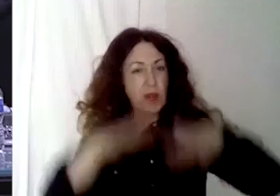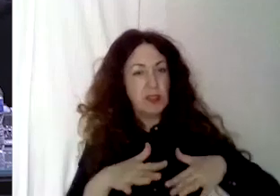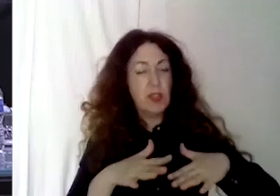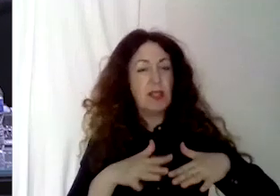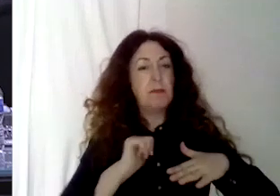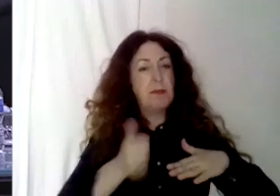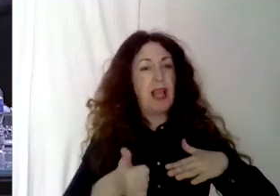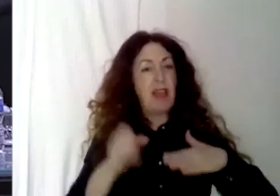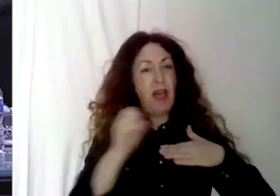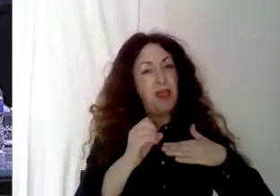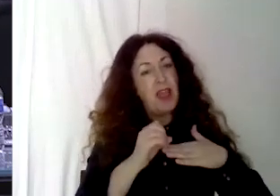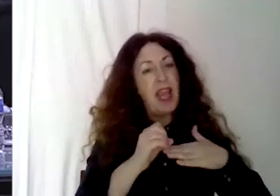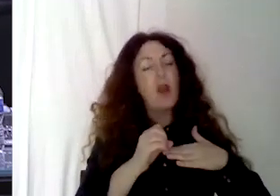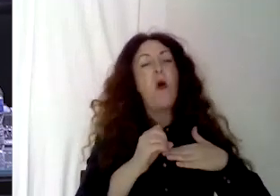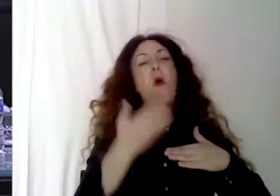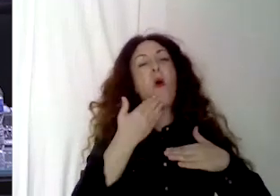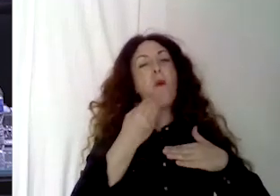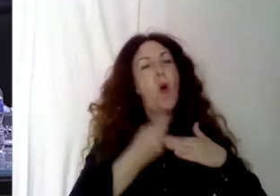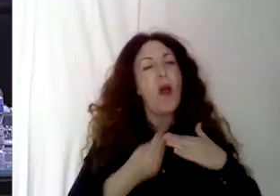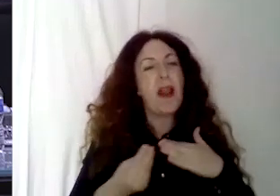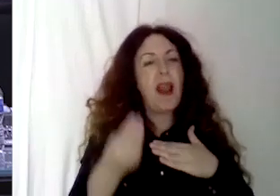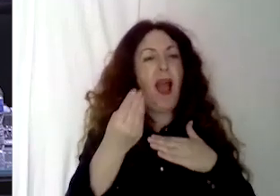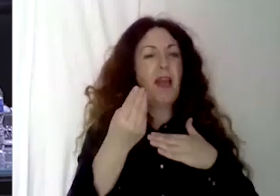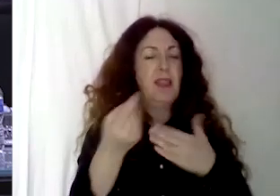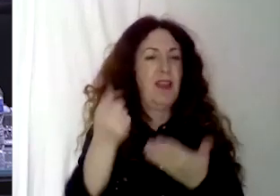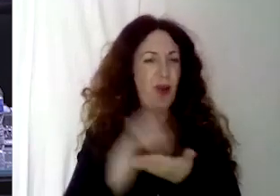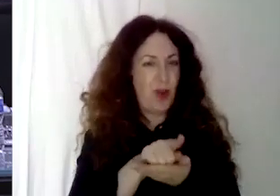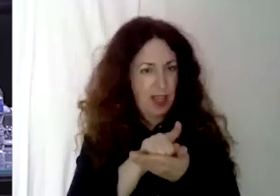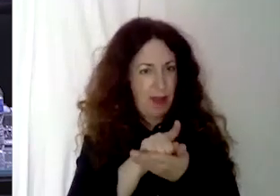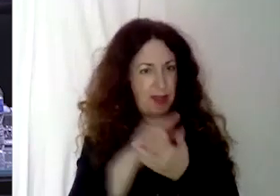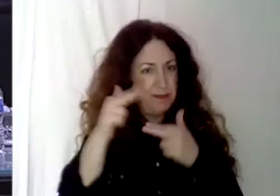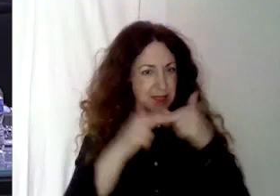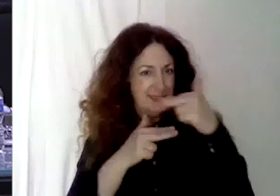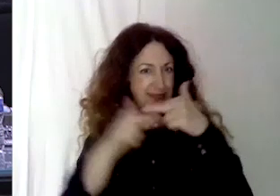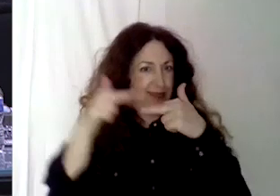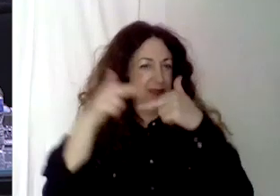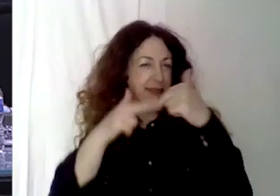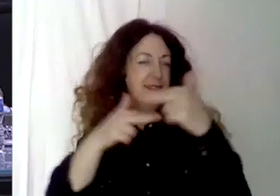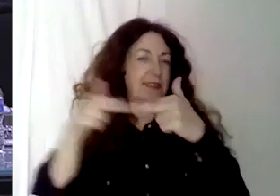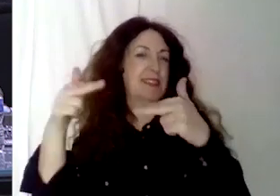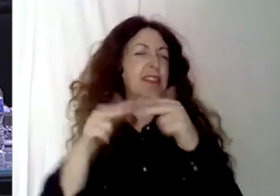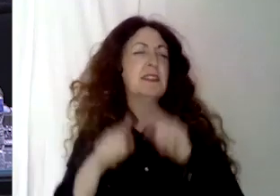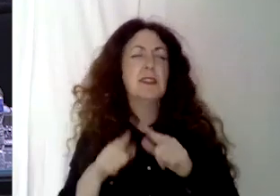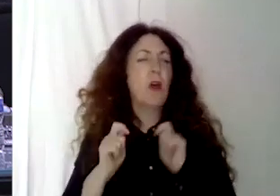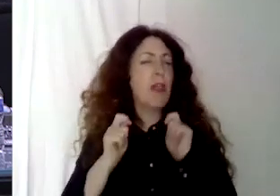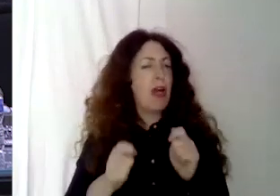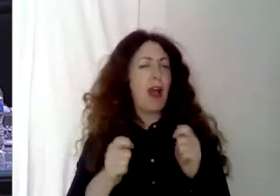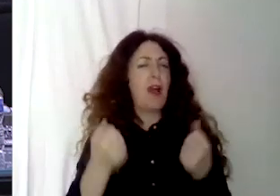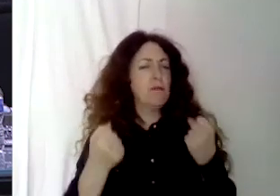el inglés renazca. Y eso le crea una tensión tan fuerte que es muy posible que se inculpara